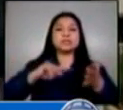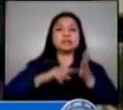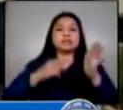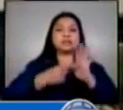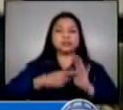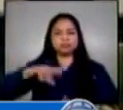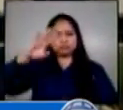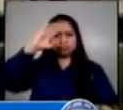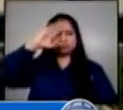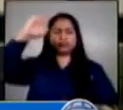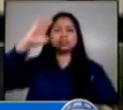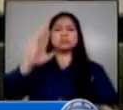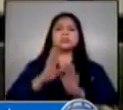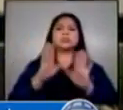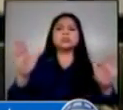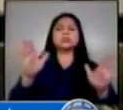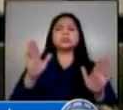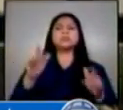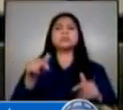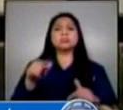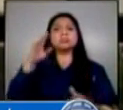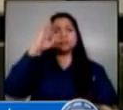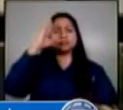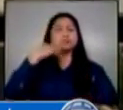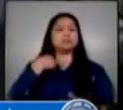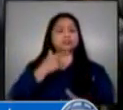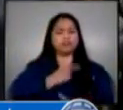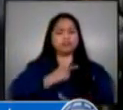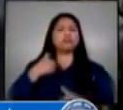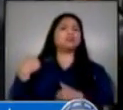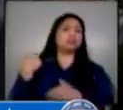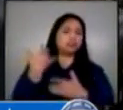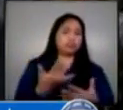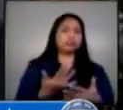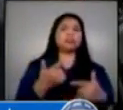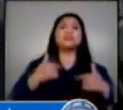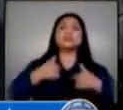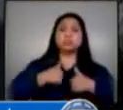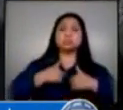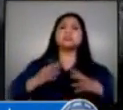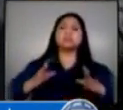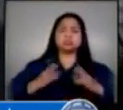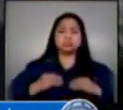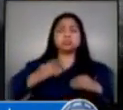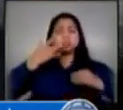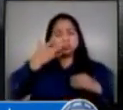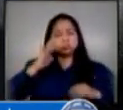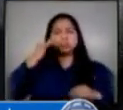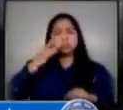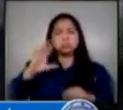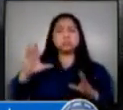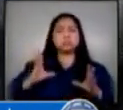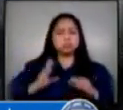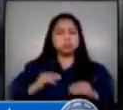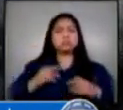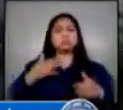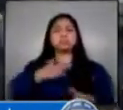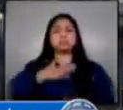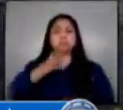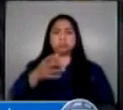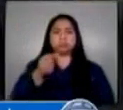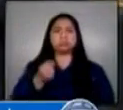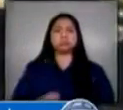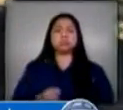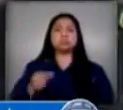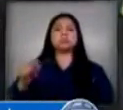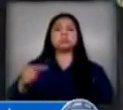del ejército y ha tratado de cumplir con biblia obligación fortaleciendo al ejército de